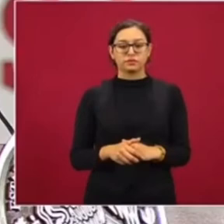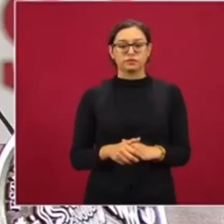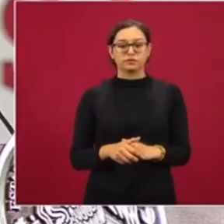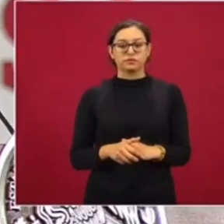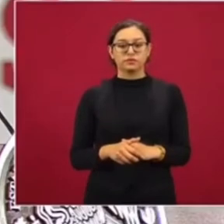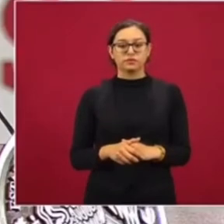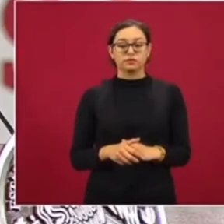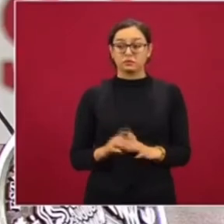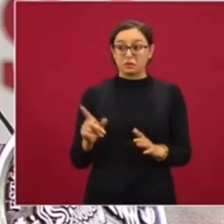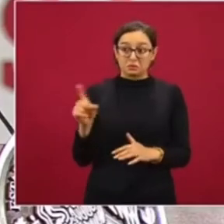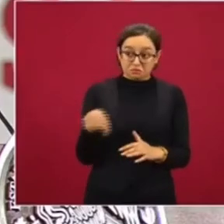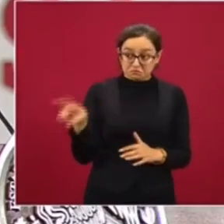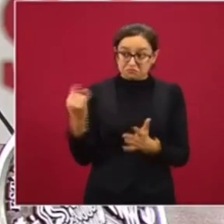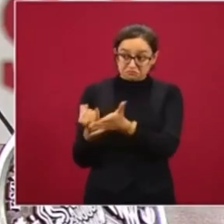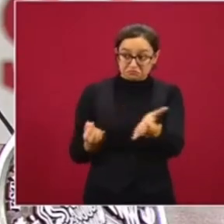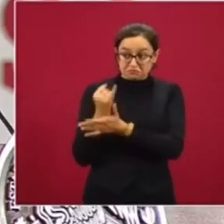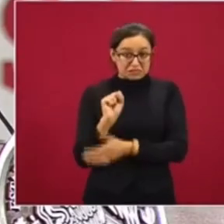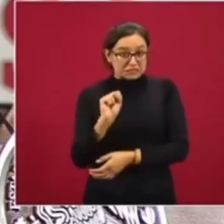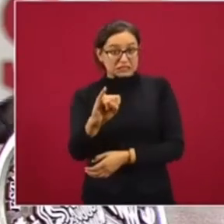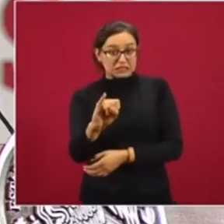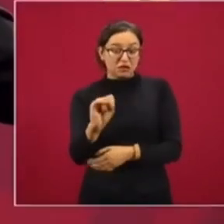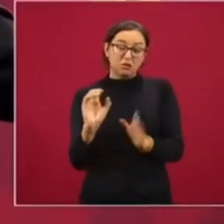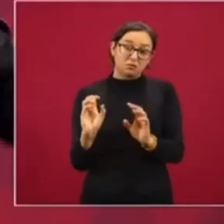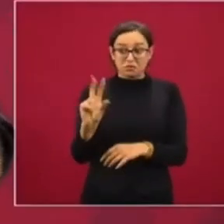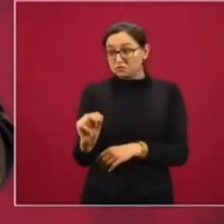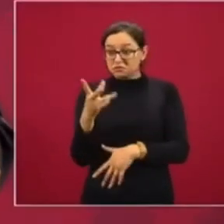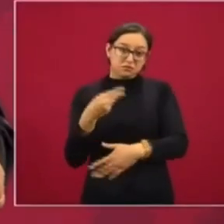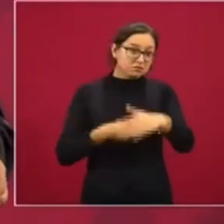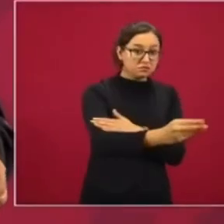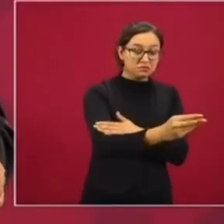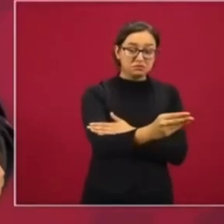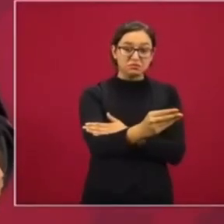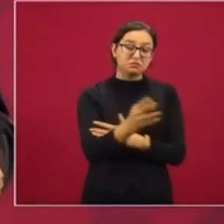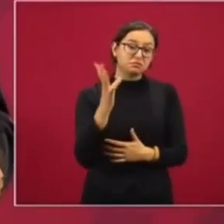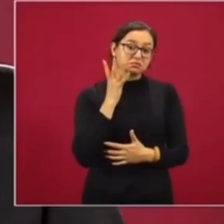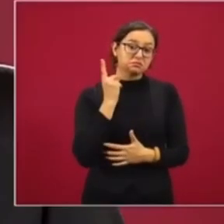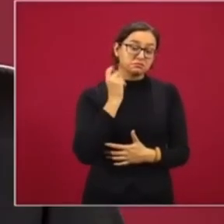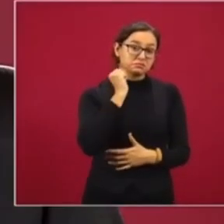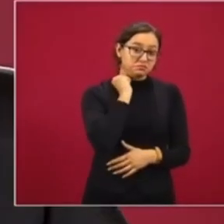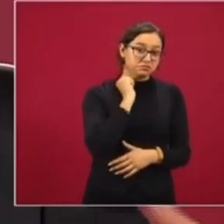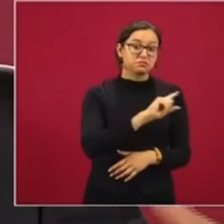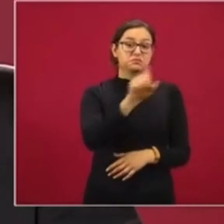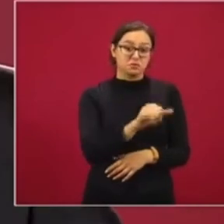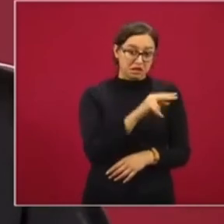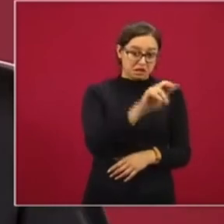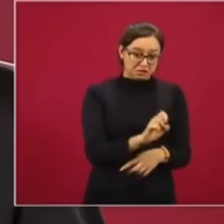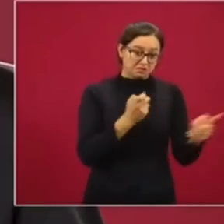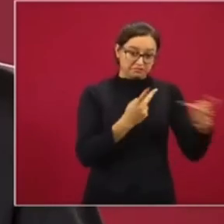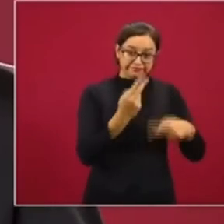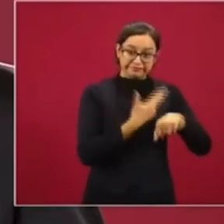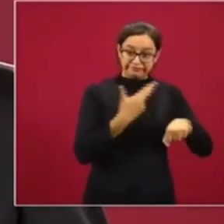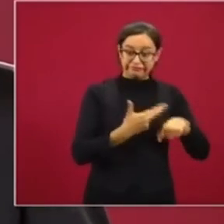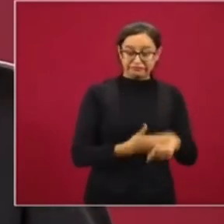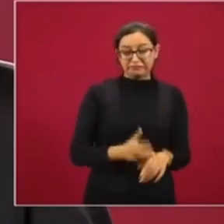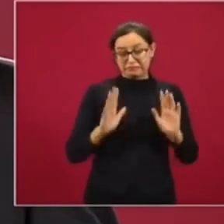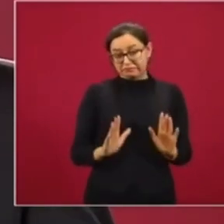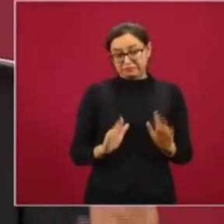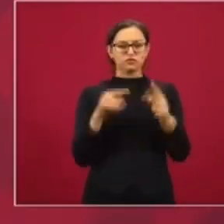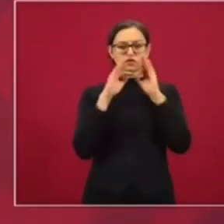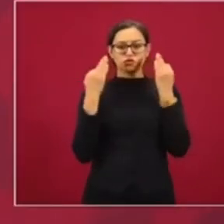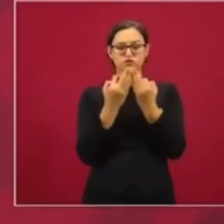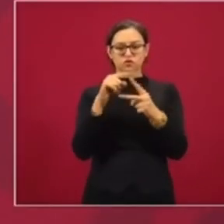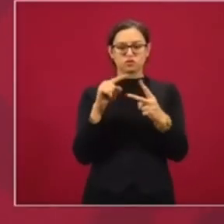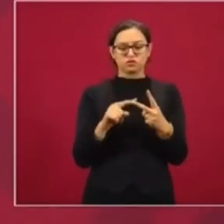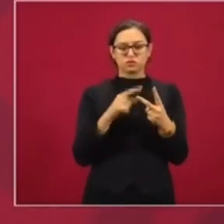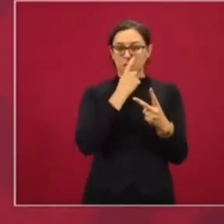a las cámaras y a el INE para preparar. Y adelante.